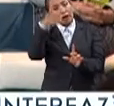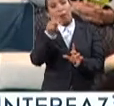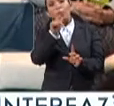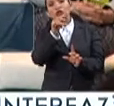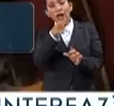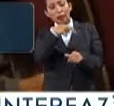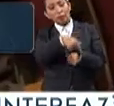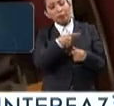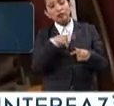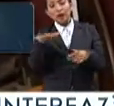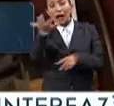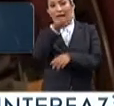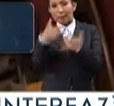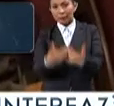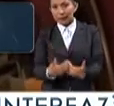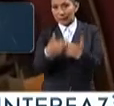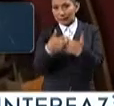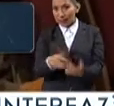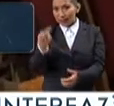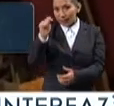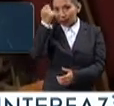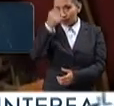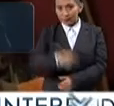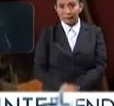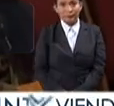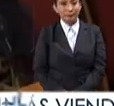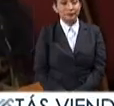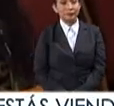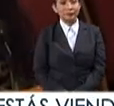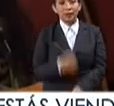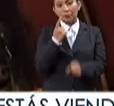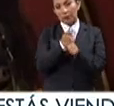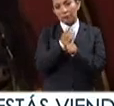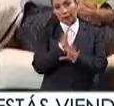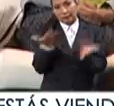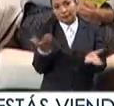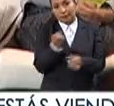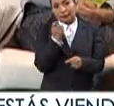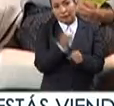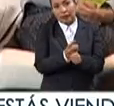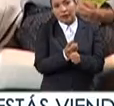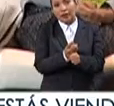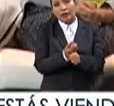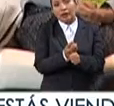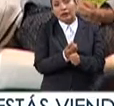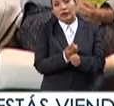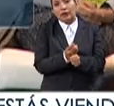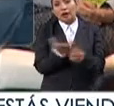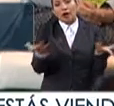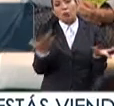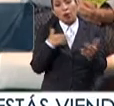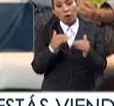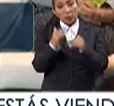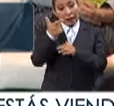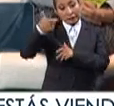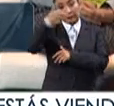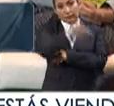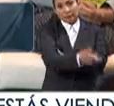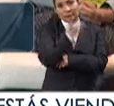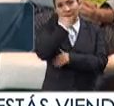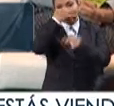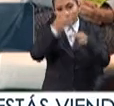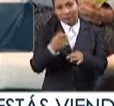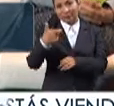posgraduados en el sector empresarial y tecnológico primero sería bueno la oportunidad de estar altamente remunerado bien